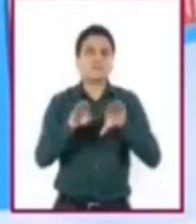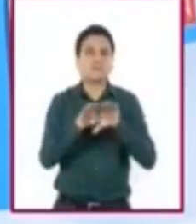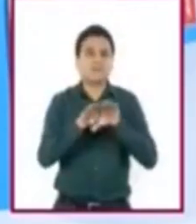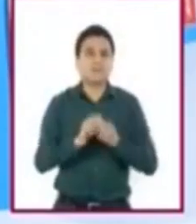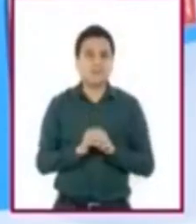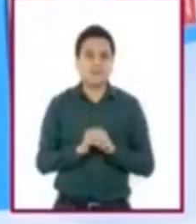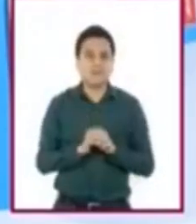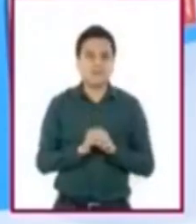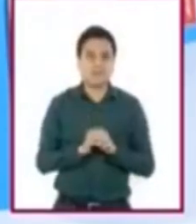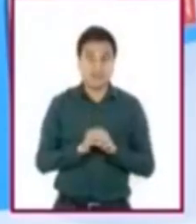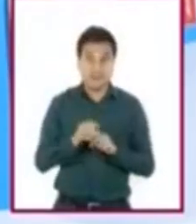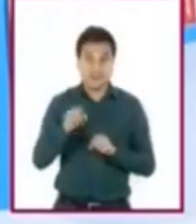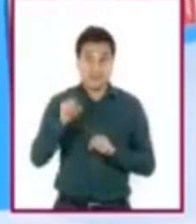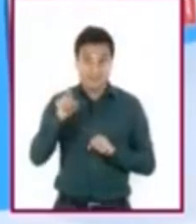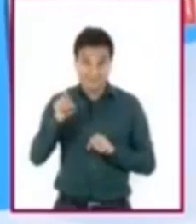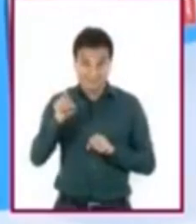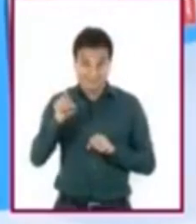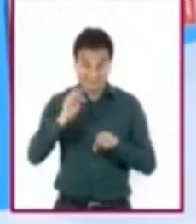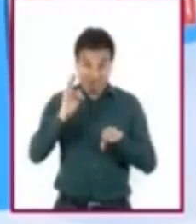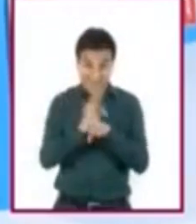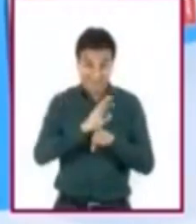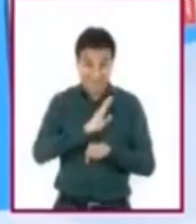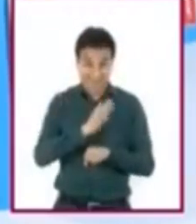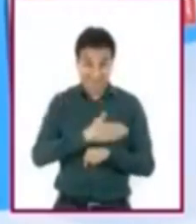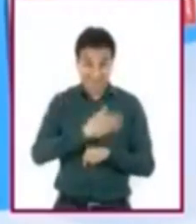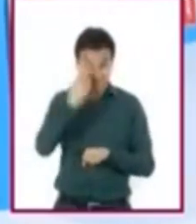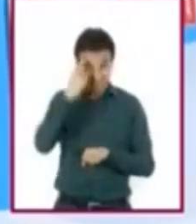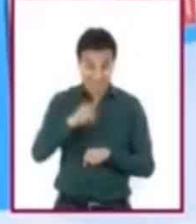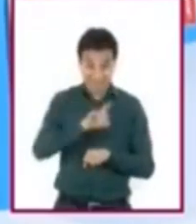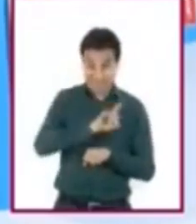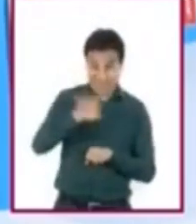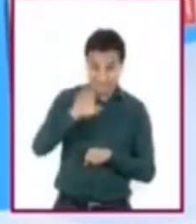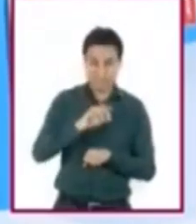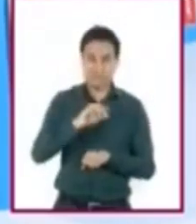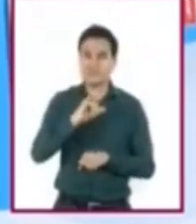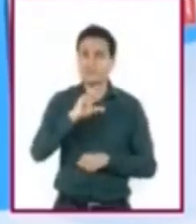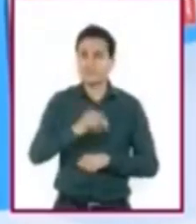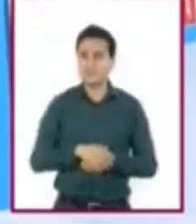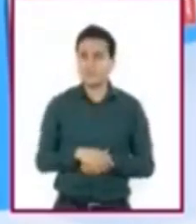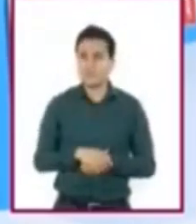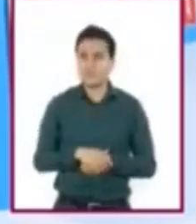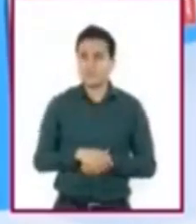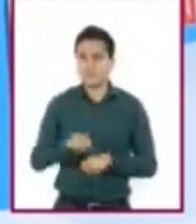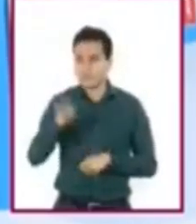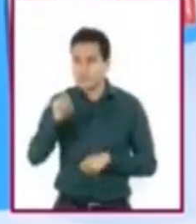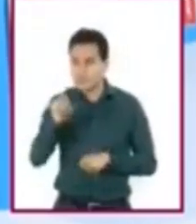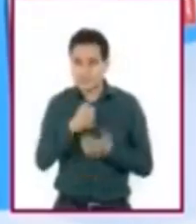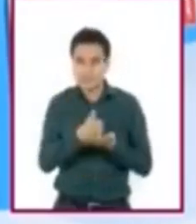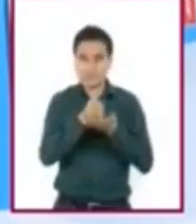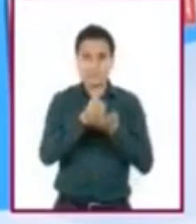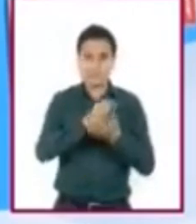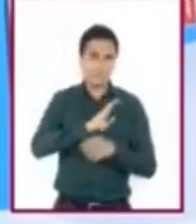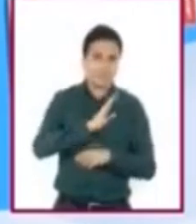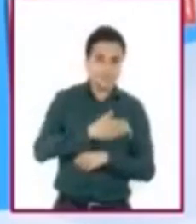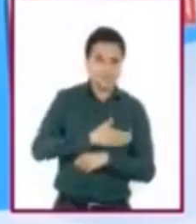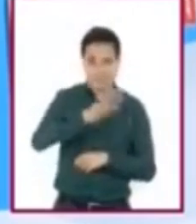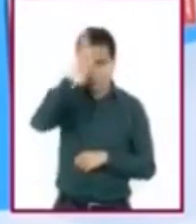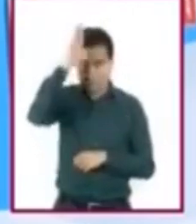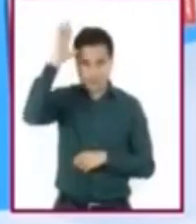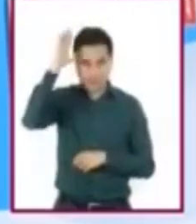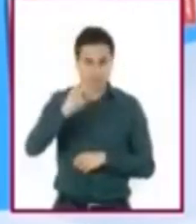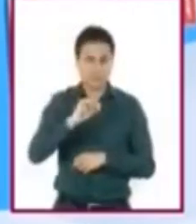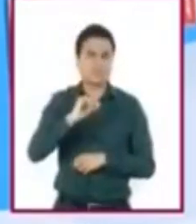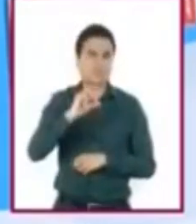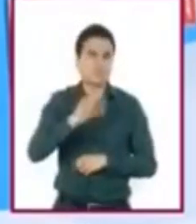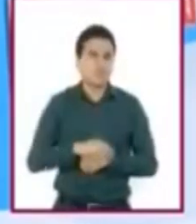victoria española? ¿Crees que la Malintzin fue un punto de encuentro entre dos pueblos? Es importante que ustedes